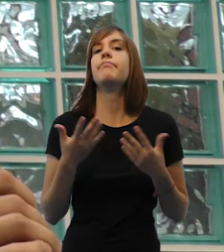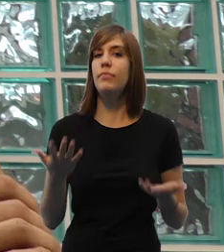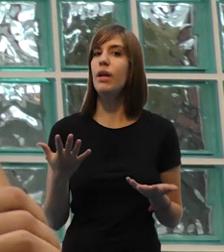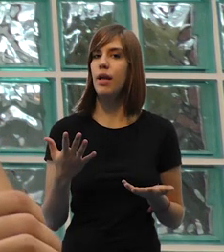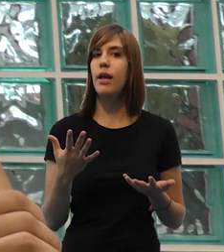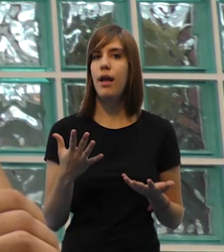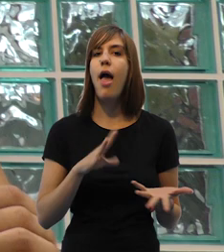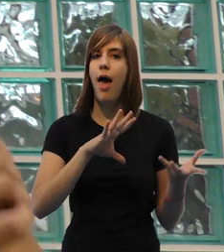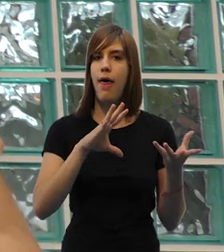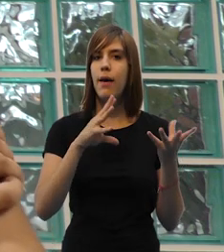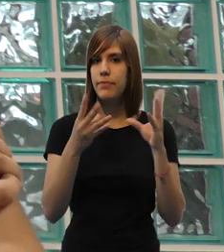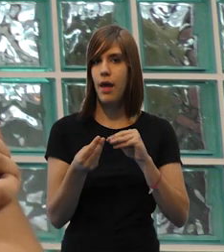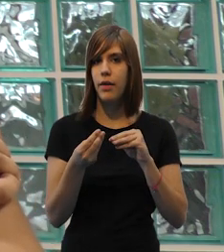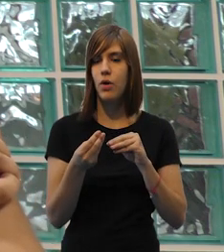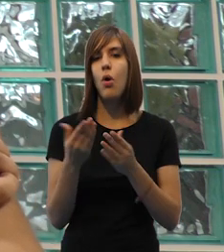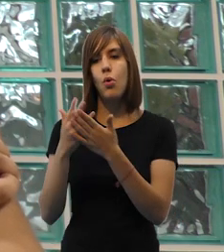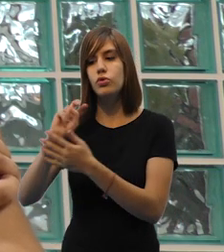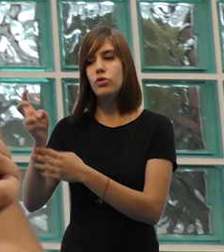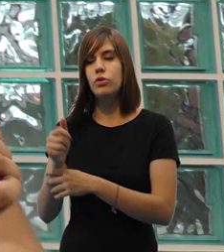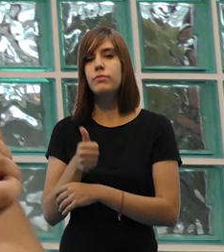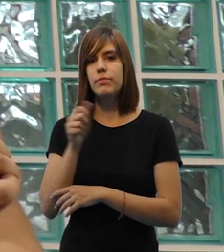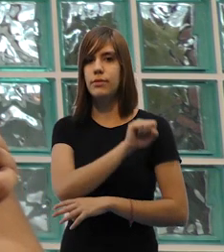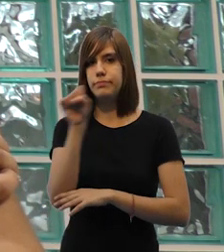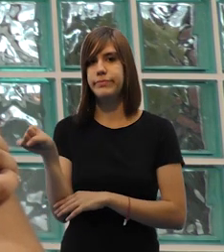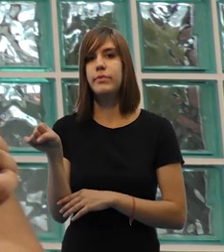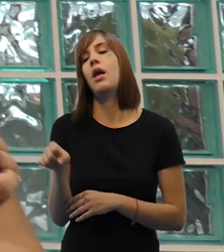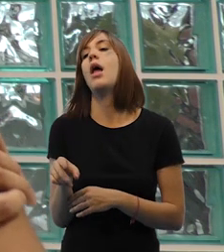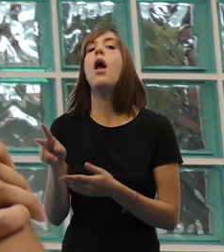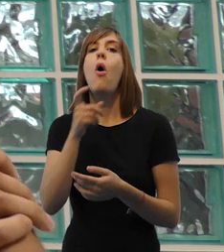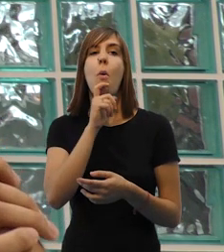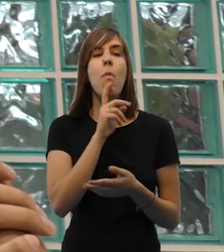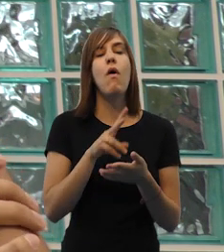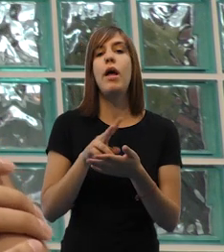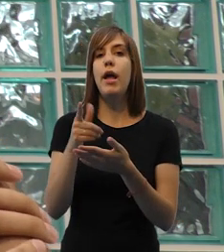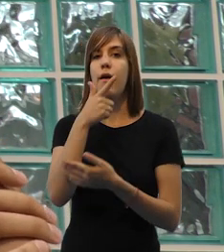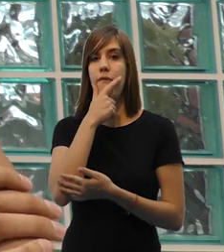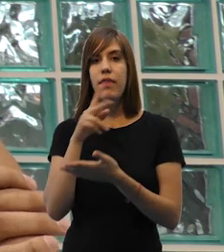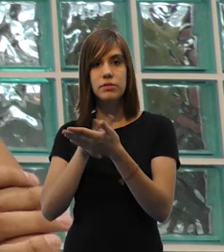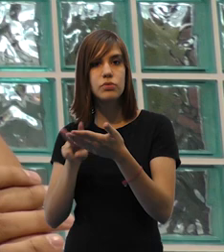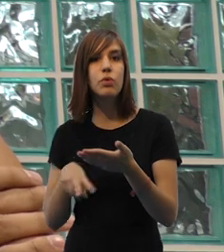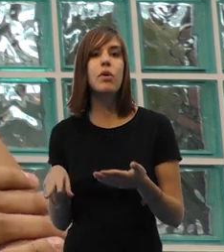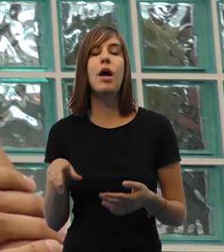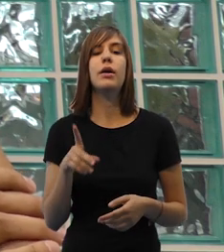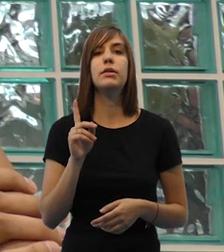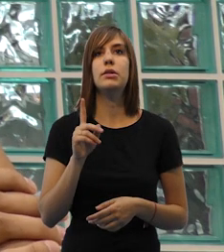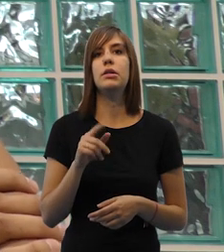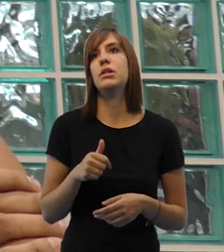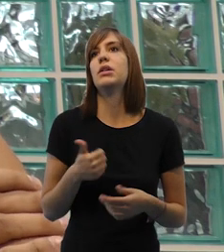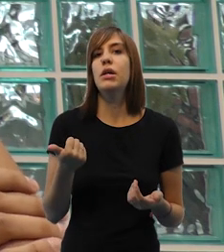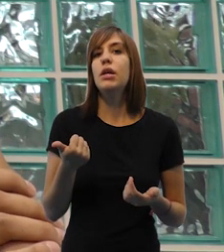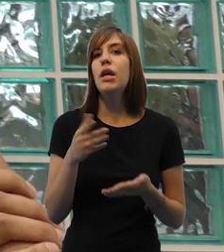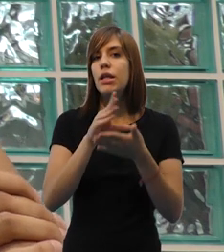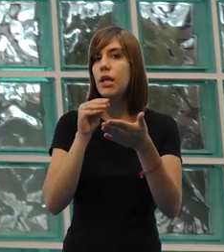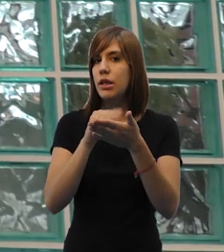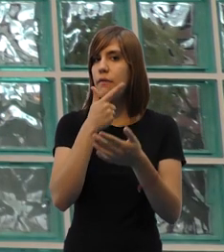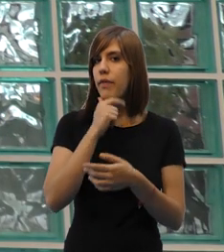más adaptado que en otros cursos, con lectura fácil y más que se pueda